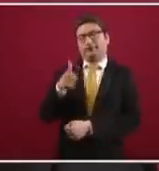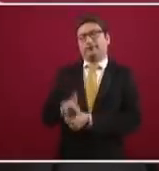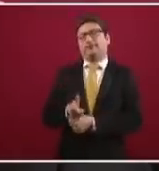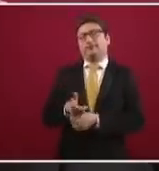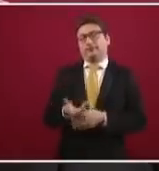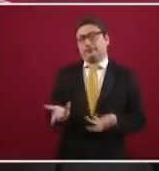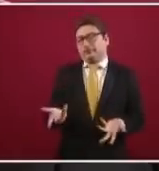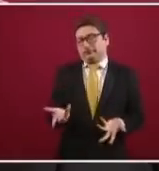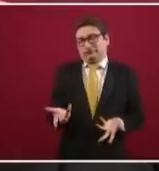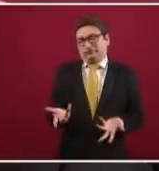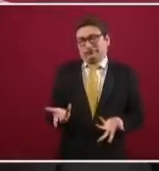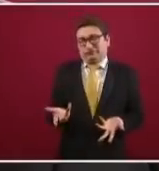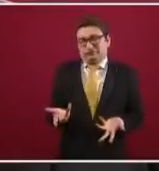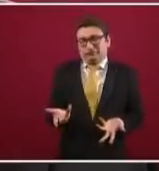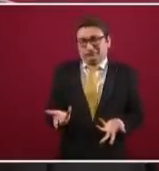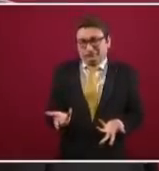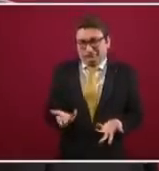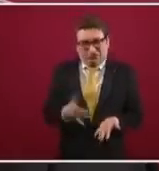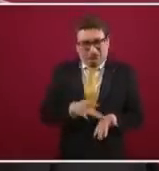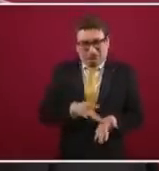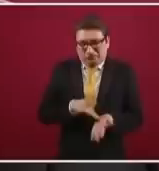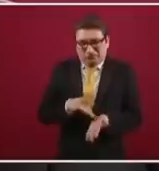no contribuye